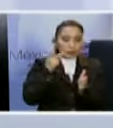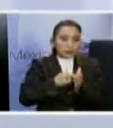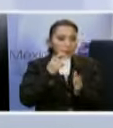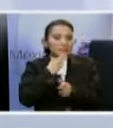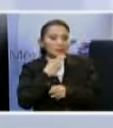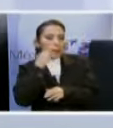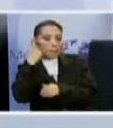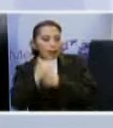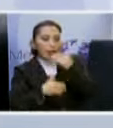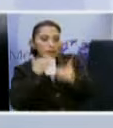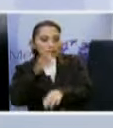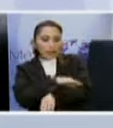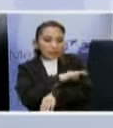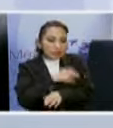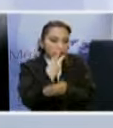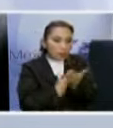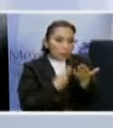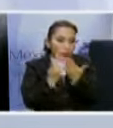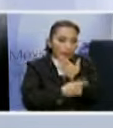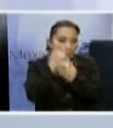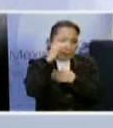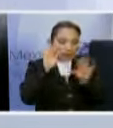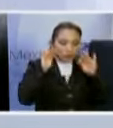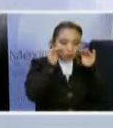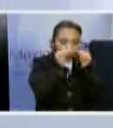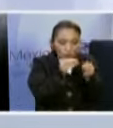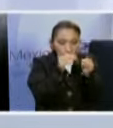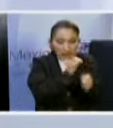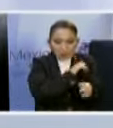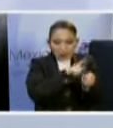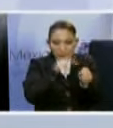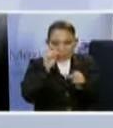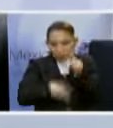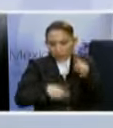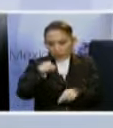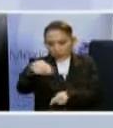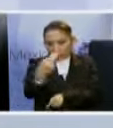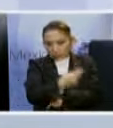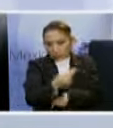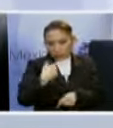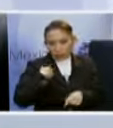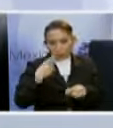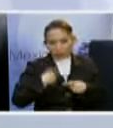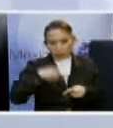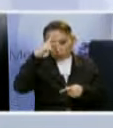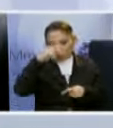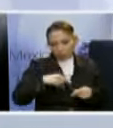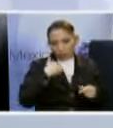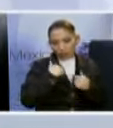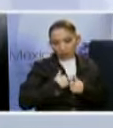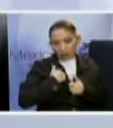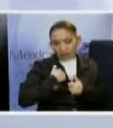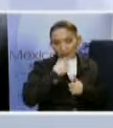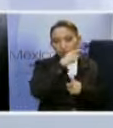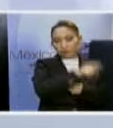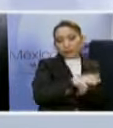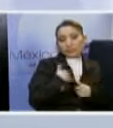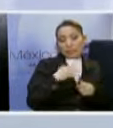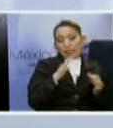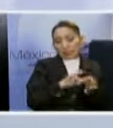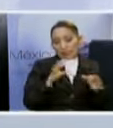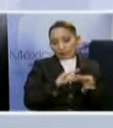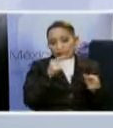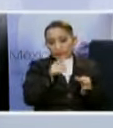permita avanzar en el diseño de programas más focalizados a las circunstancias de los mexicanos en Canadá. Este planteamiento deberá